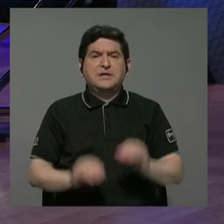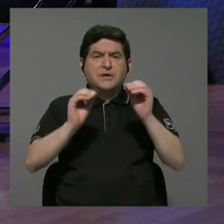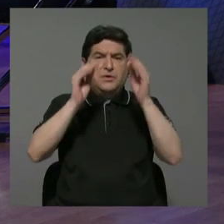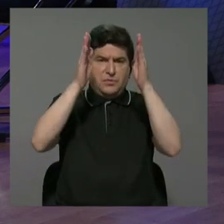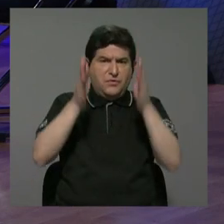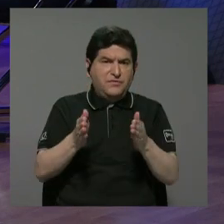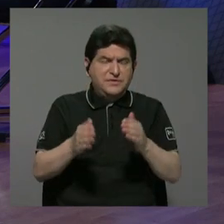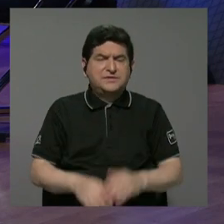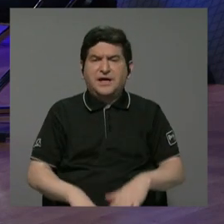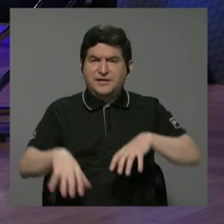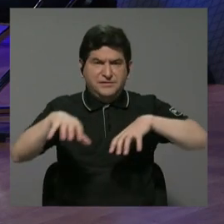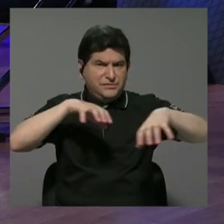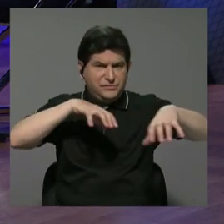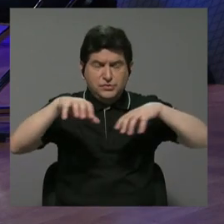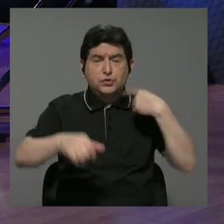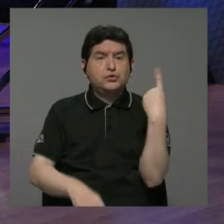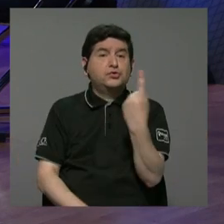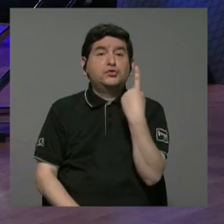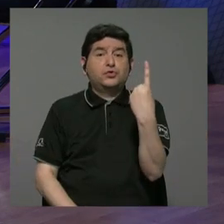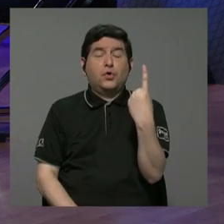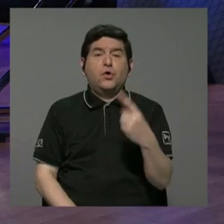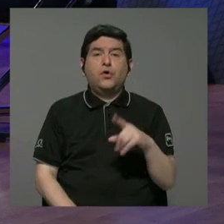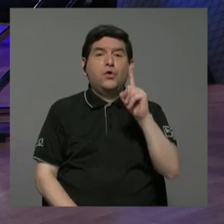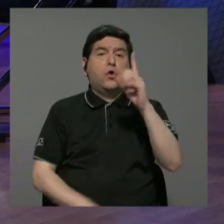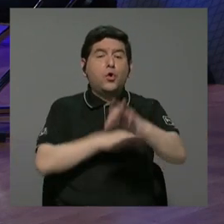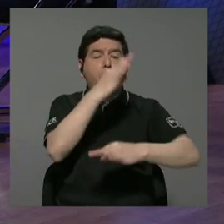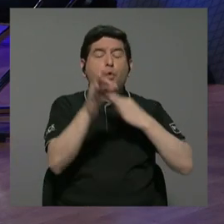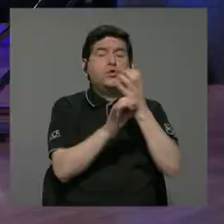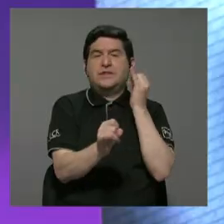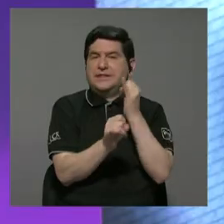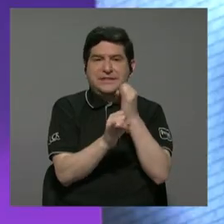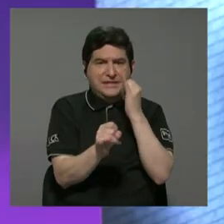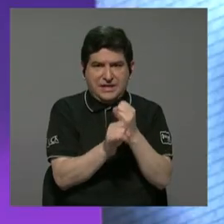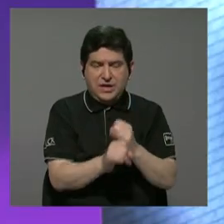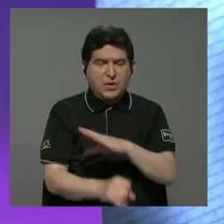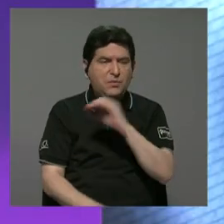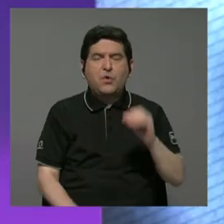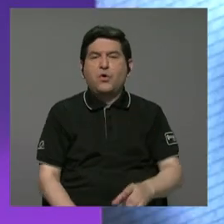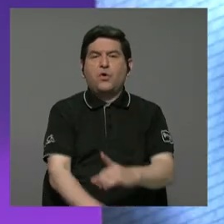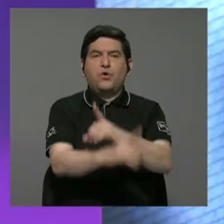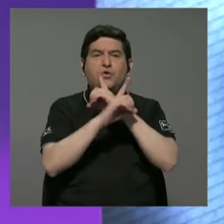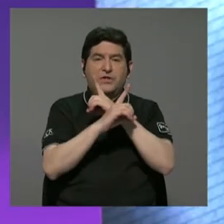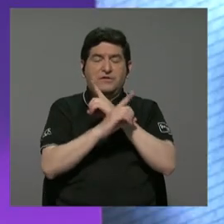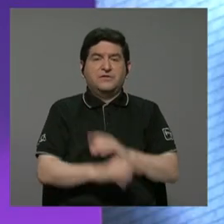Nacional no se están movilizando solo por un tipo de institucionalidad o solo por la defensa